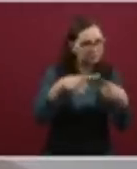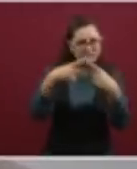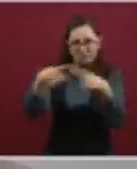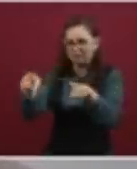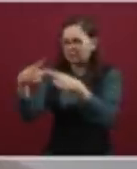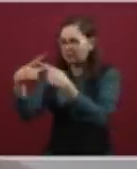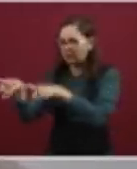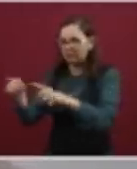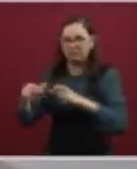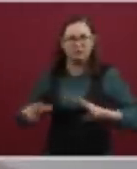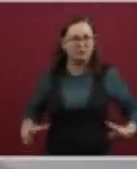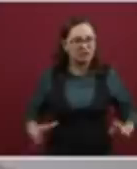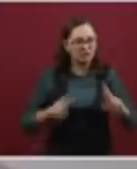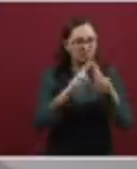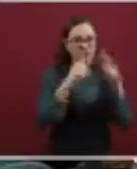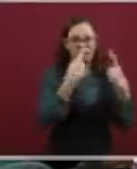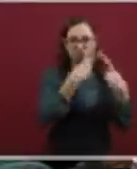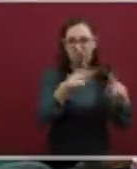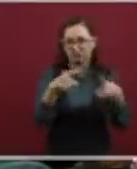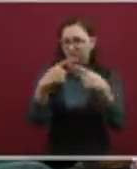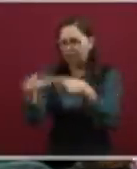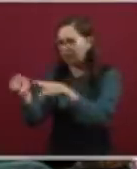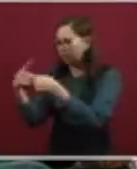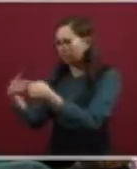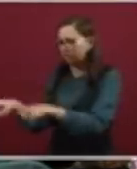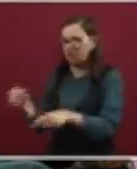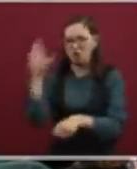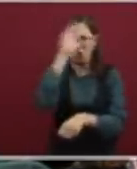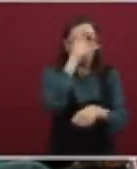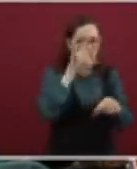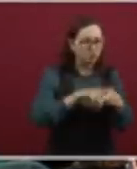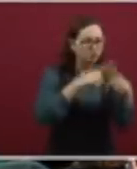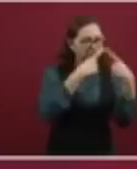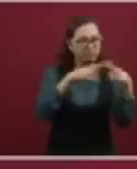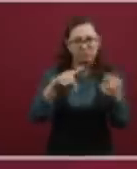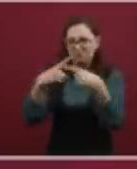misma religión, aunque no tengamos la misma cultura?